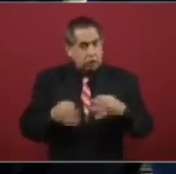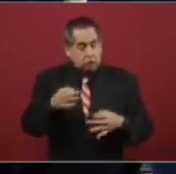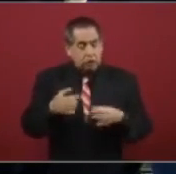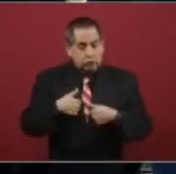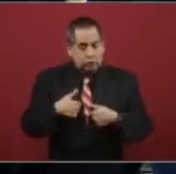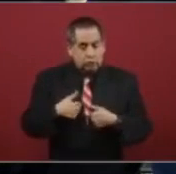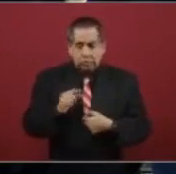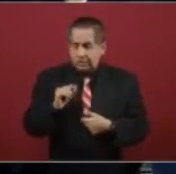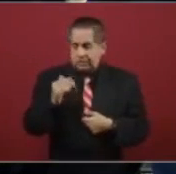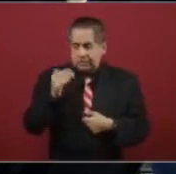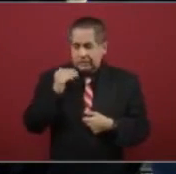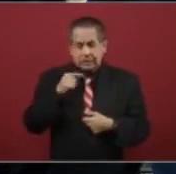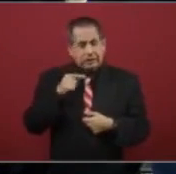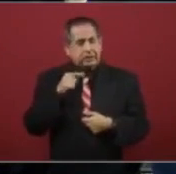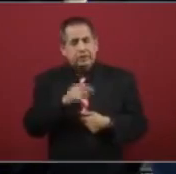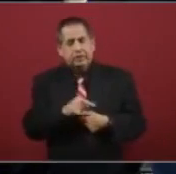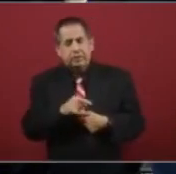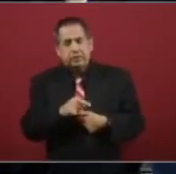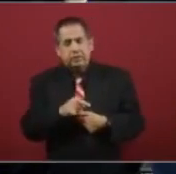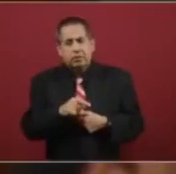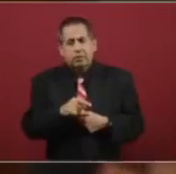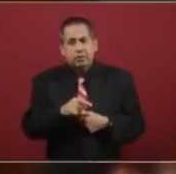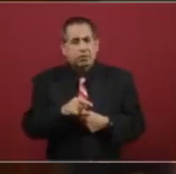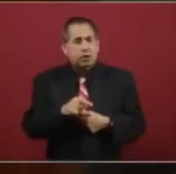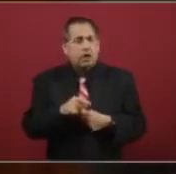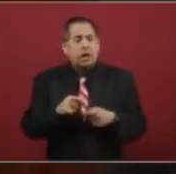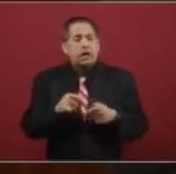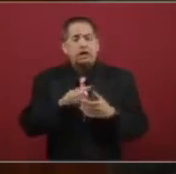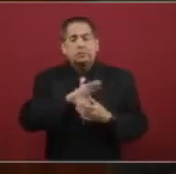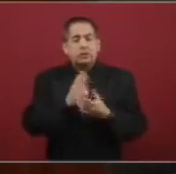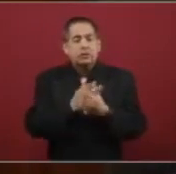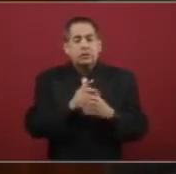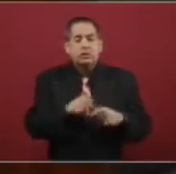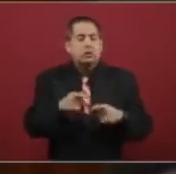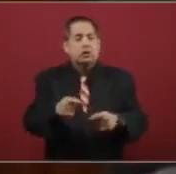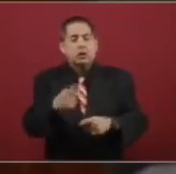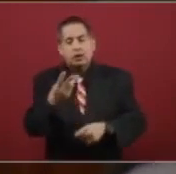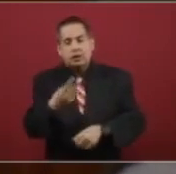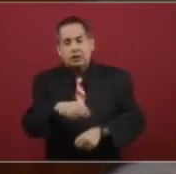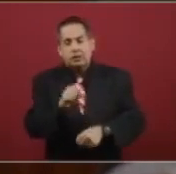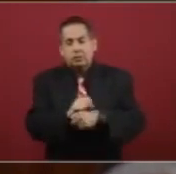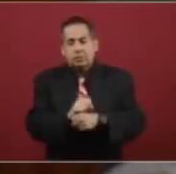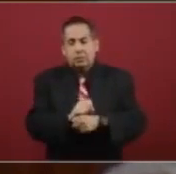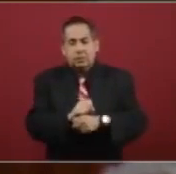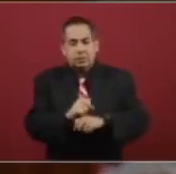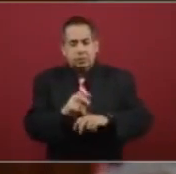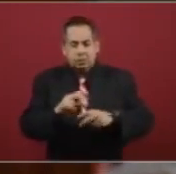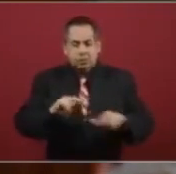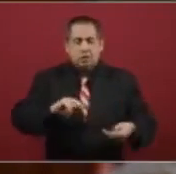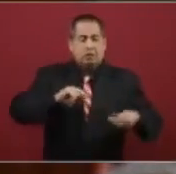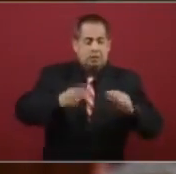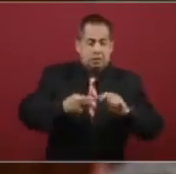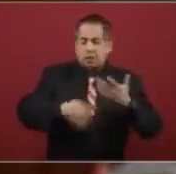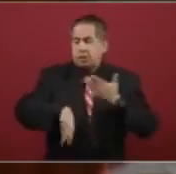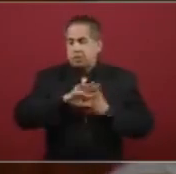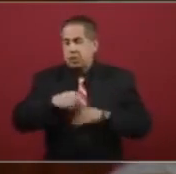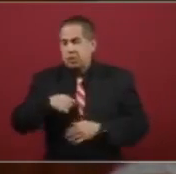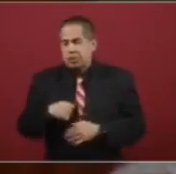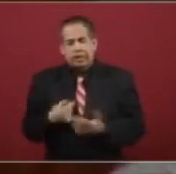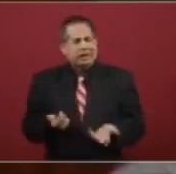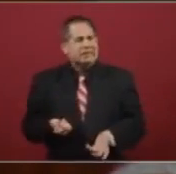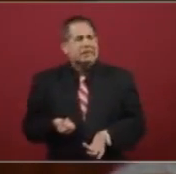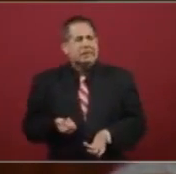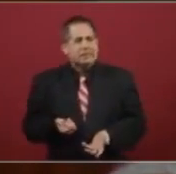televisiva del exmandatario junto con su actuar ya con una orden de embargo la comunicadora era ampliamente conocida en los círculos periodísticos